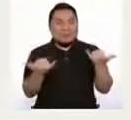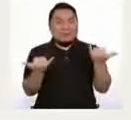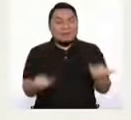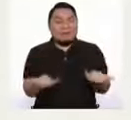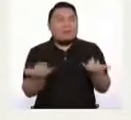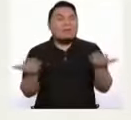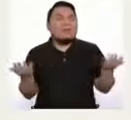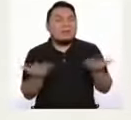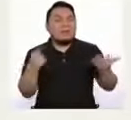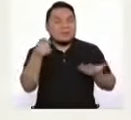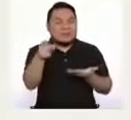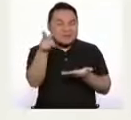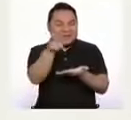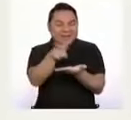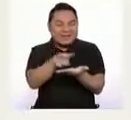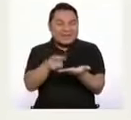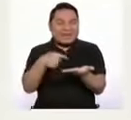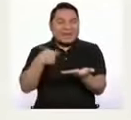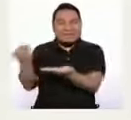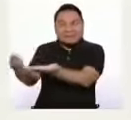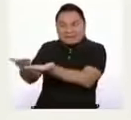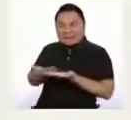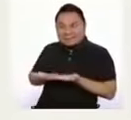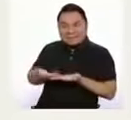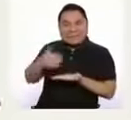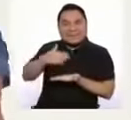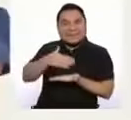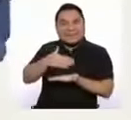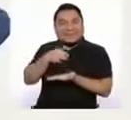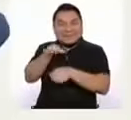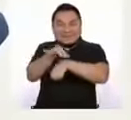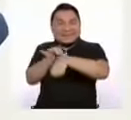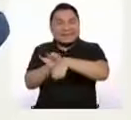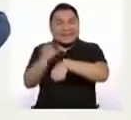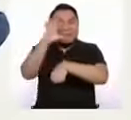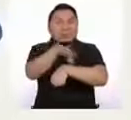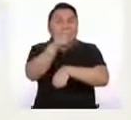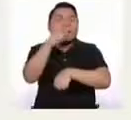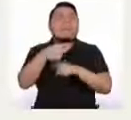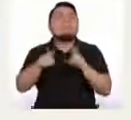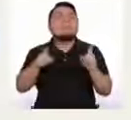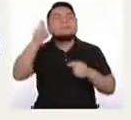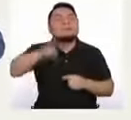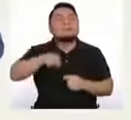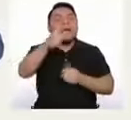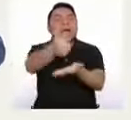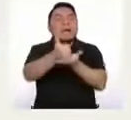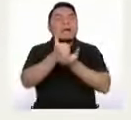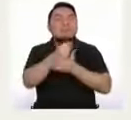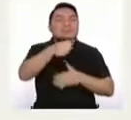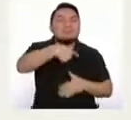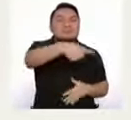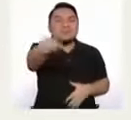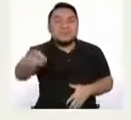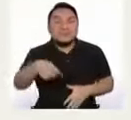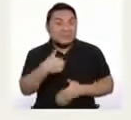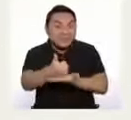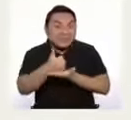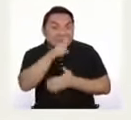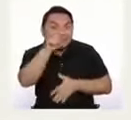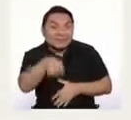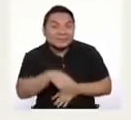la hora de leer el mapa que me dejaron. Pero voy a necesitar la ayuda de todos ustedes. ¿Me ayudan?